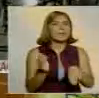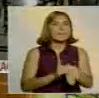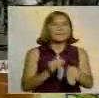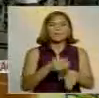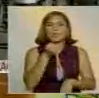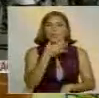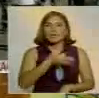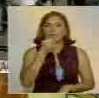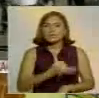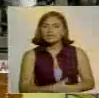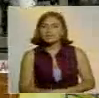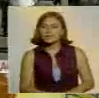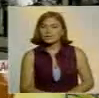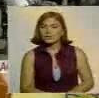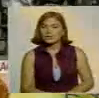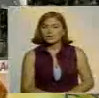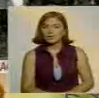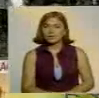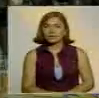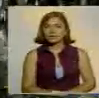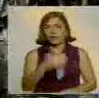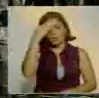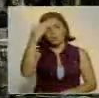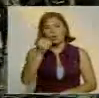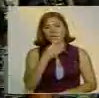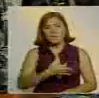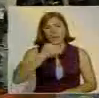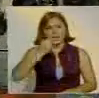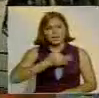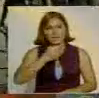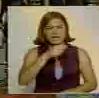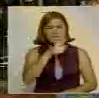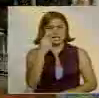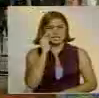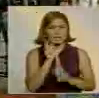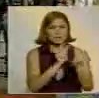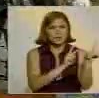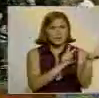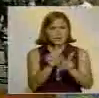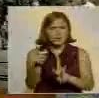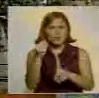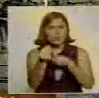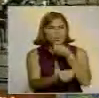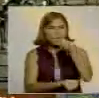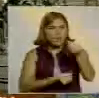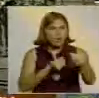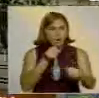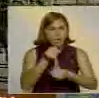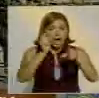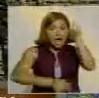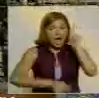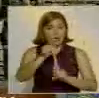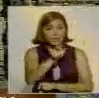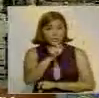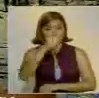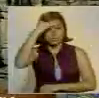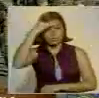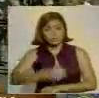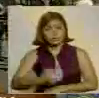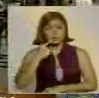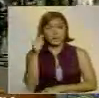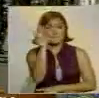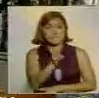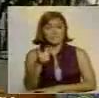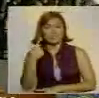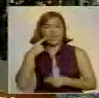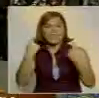tardes. Hola, ¿qué tal? Muy buenas tardes. Aquí estamos en esos momentos observando cómo algunos integrantes de la Guardia Nacional Venezolana